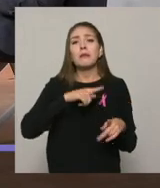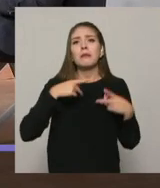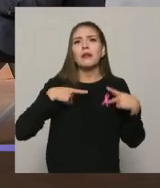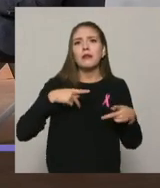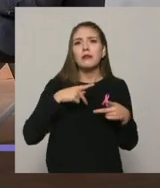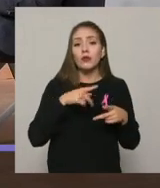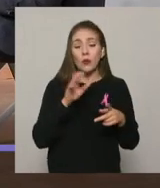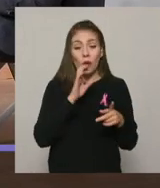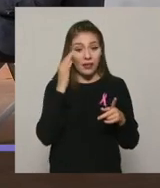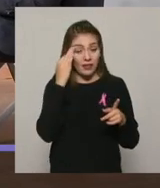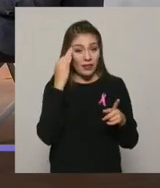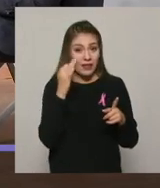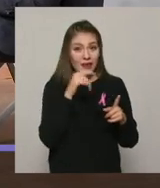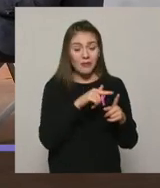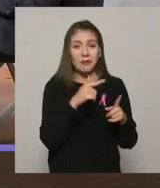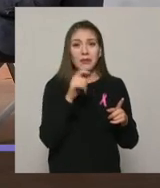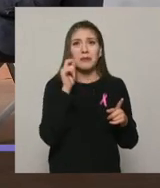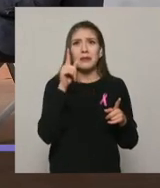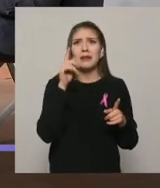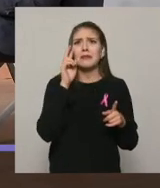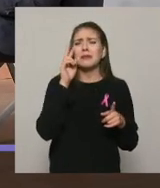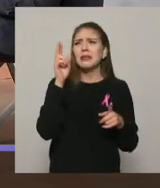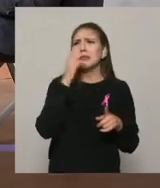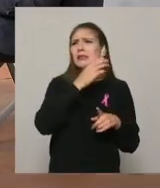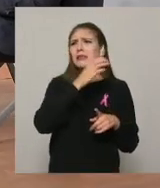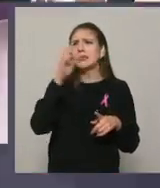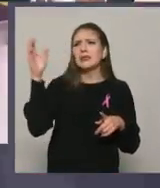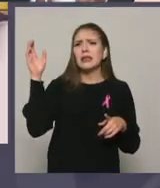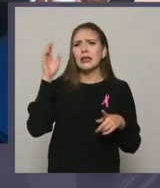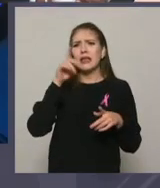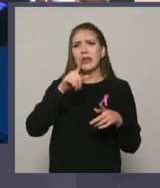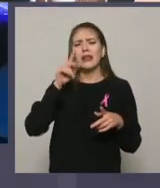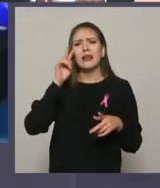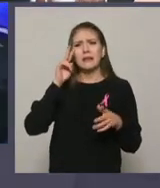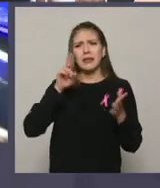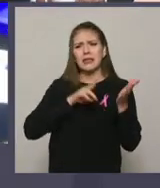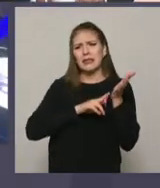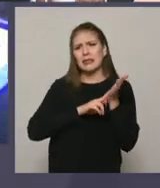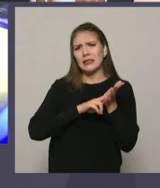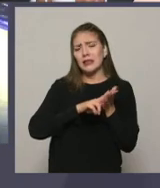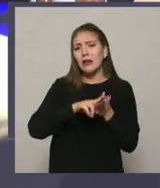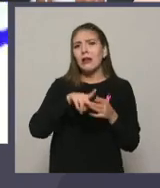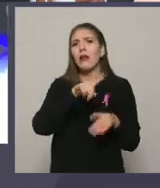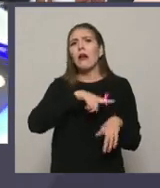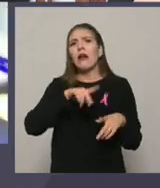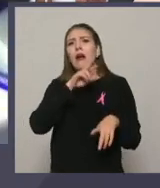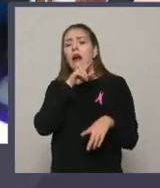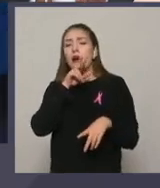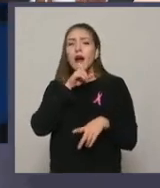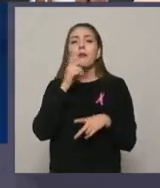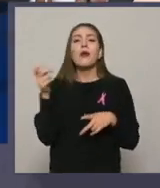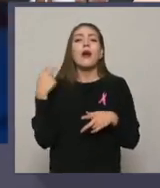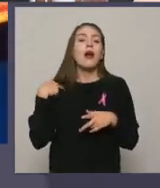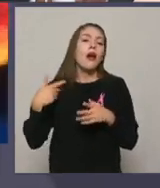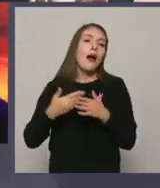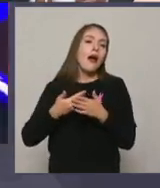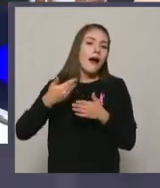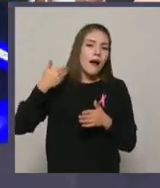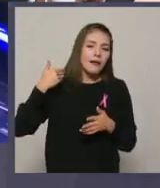preocupada cuando vea que el cielo de la Ciudad de México se va a ennegrecer. Entonces,